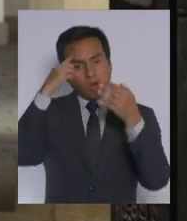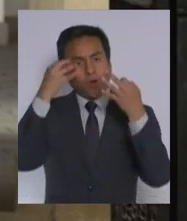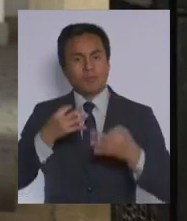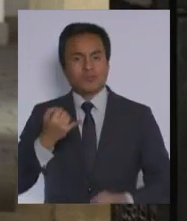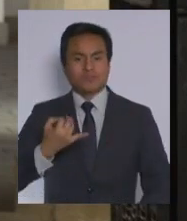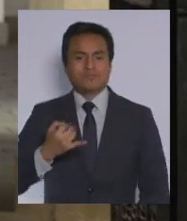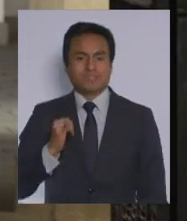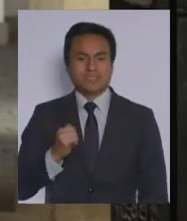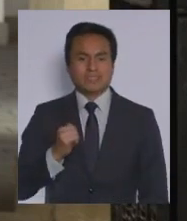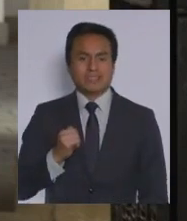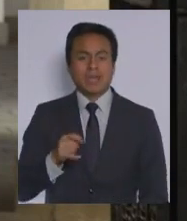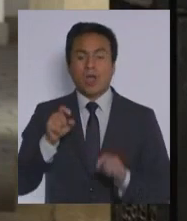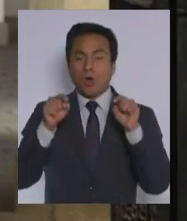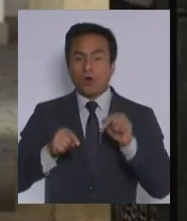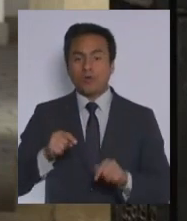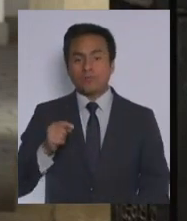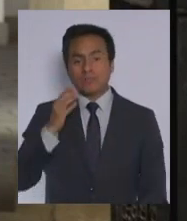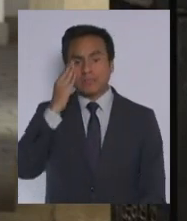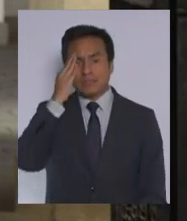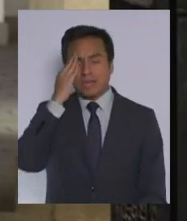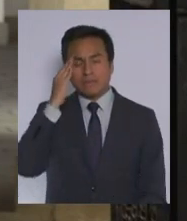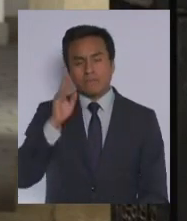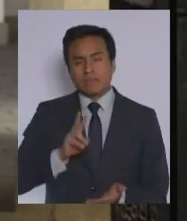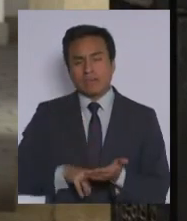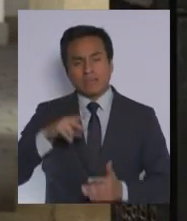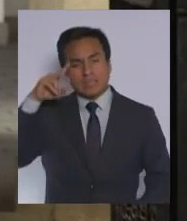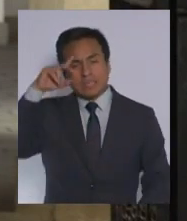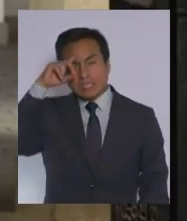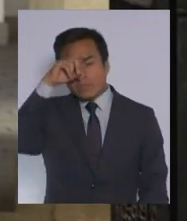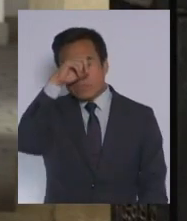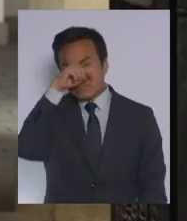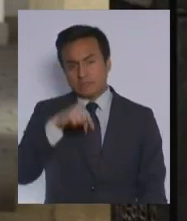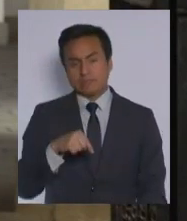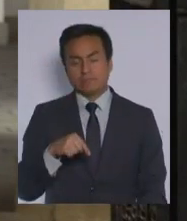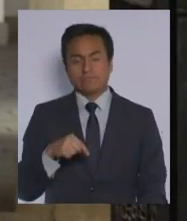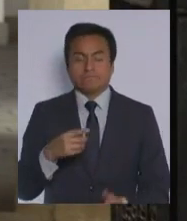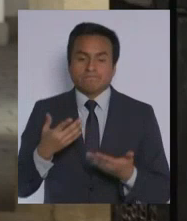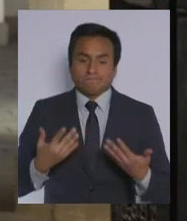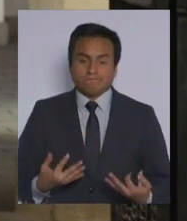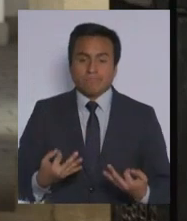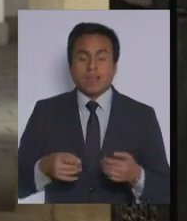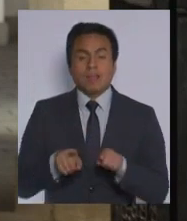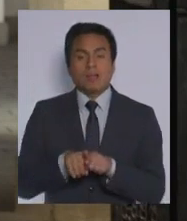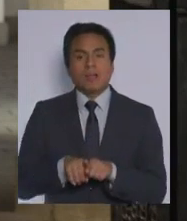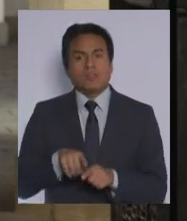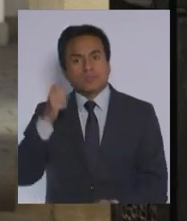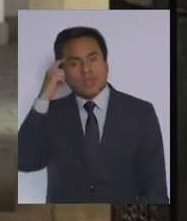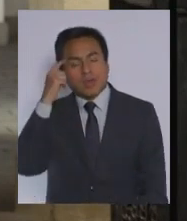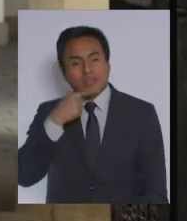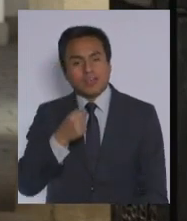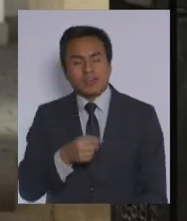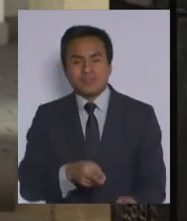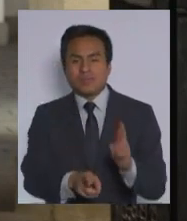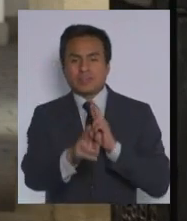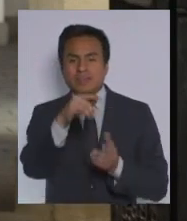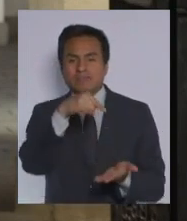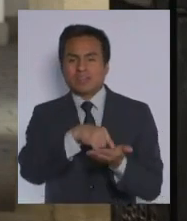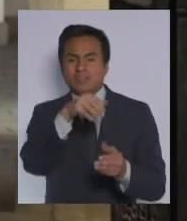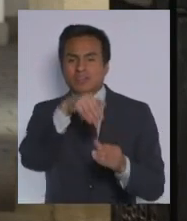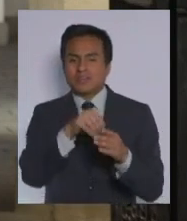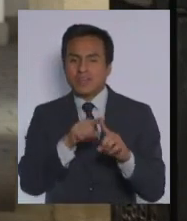hoy ha sido un día difícil qué duda cabe hoy ha sido un día que no hubiese gustado otro resultado